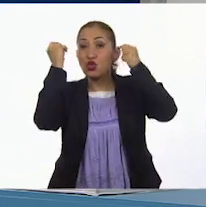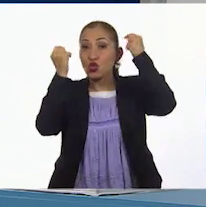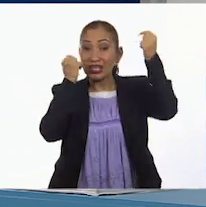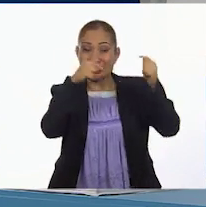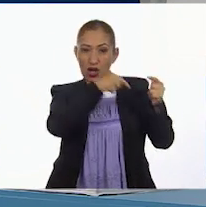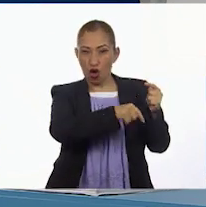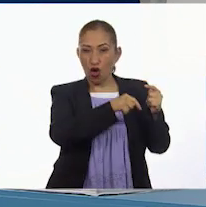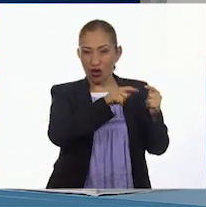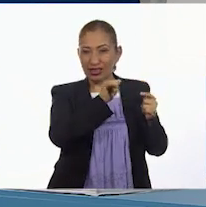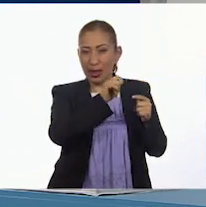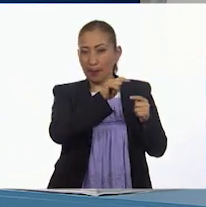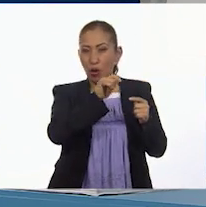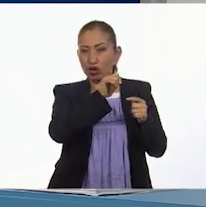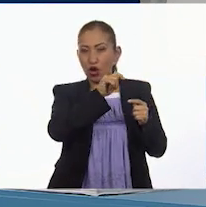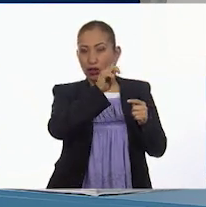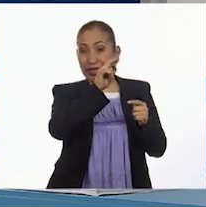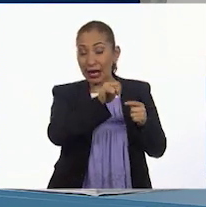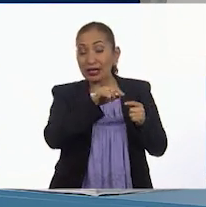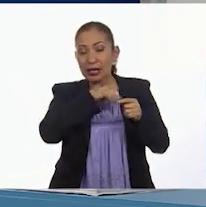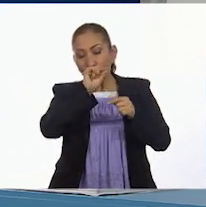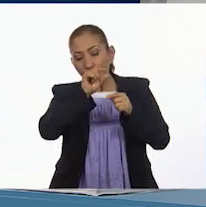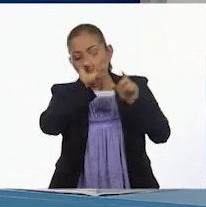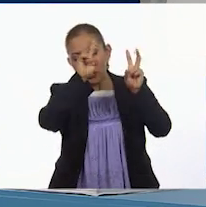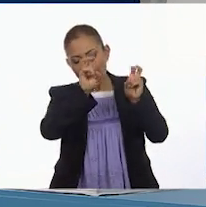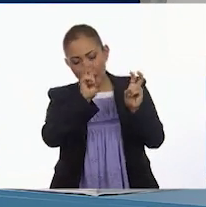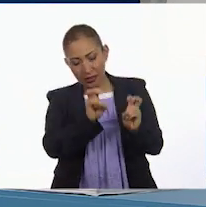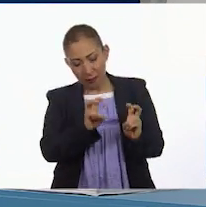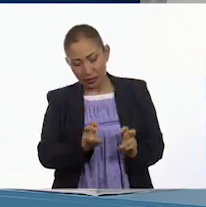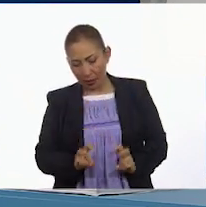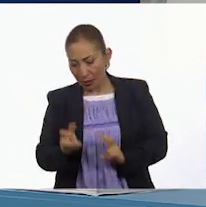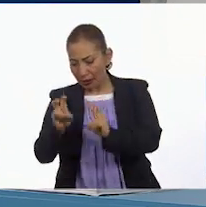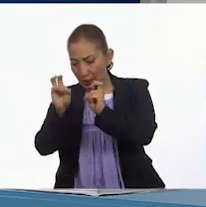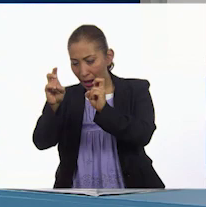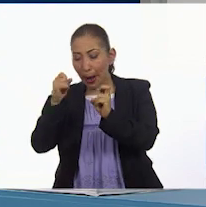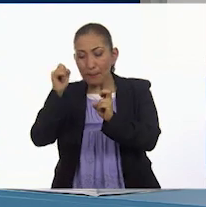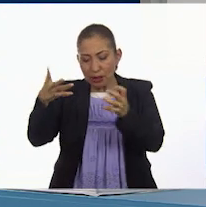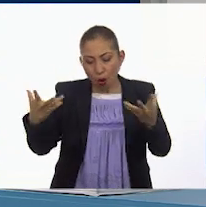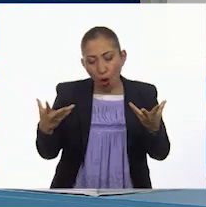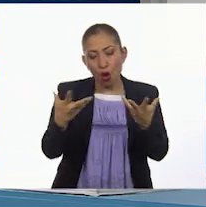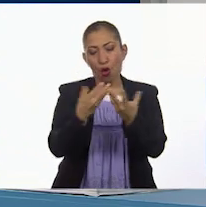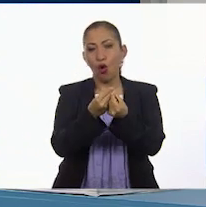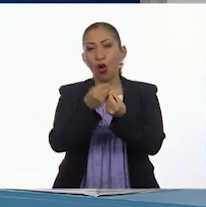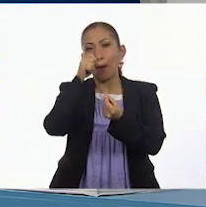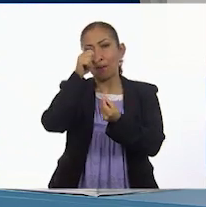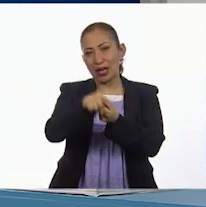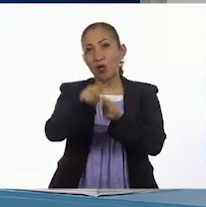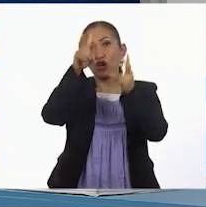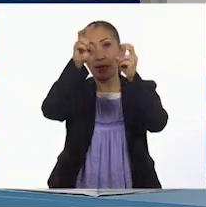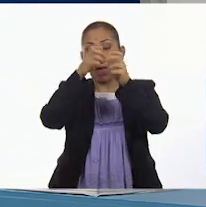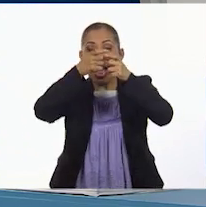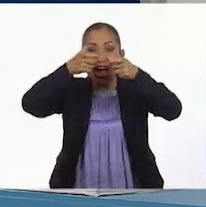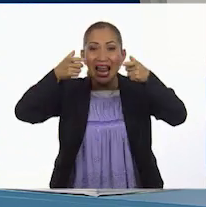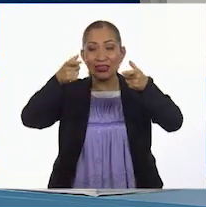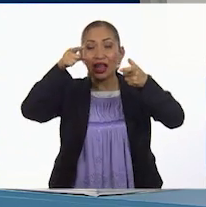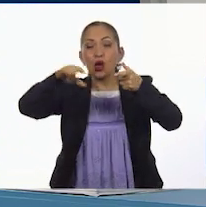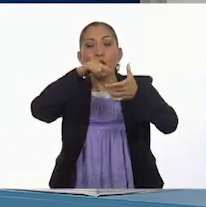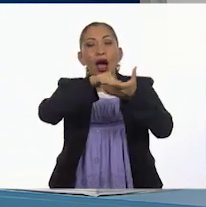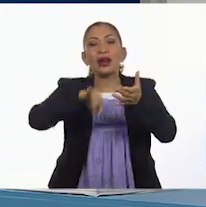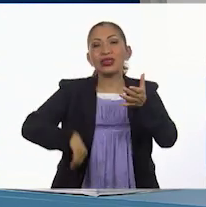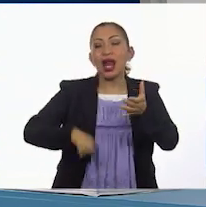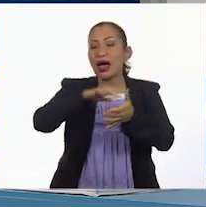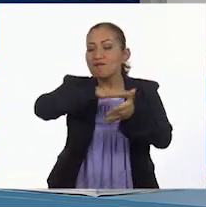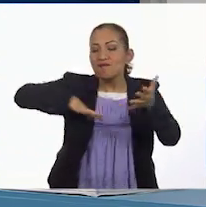y como nos comentó María, se van desprendiendo los subtemas que dan entrada precisamente a esos lugares de interés